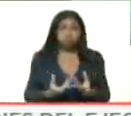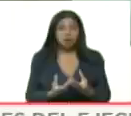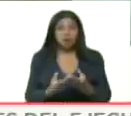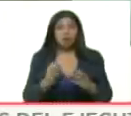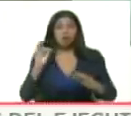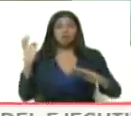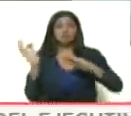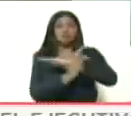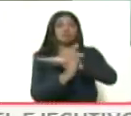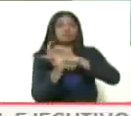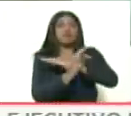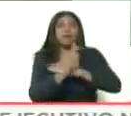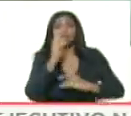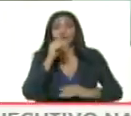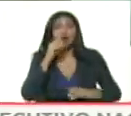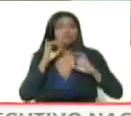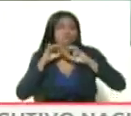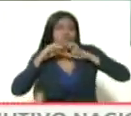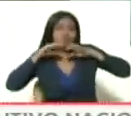frontera.